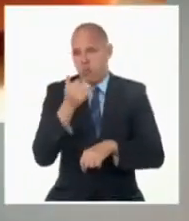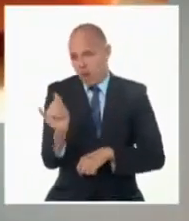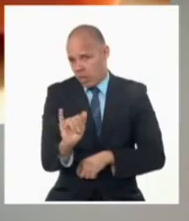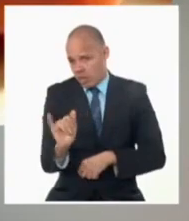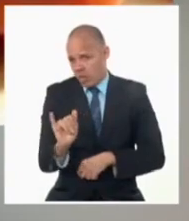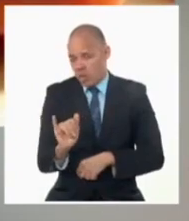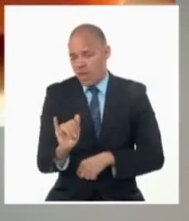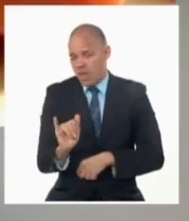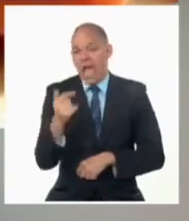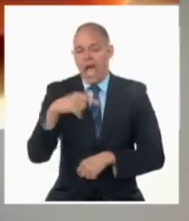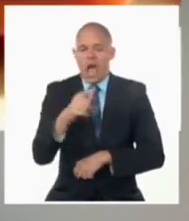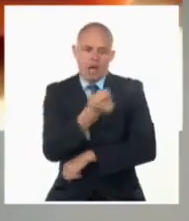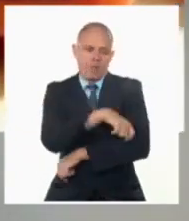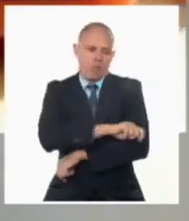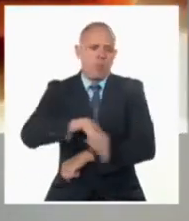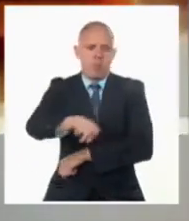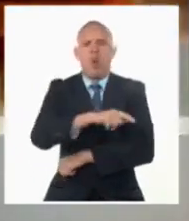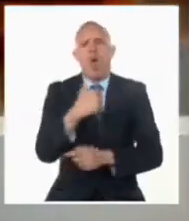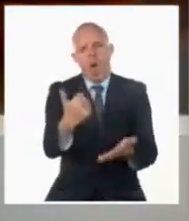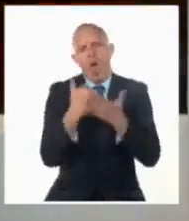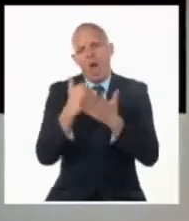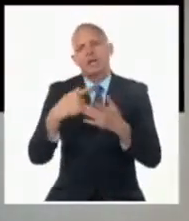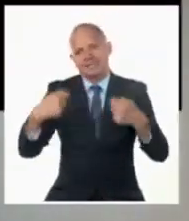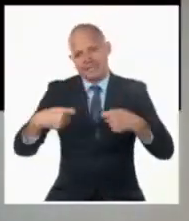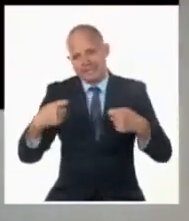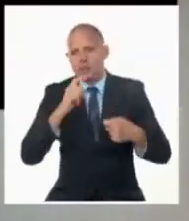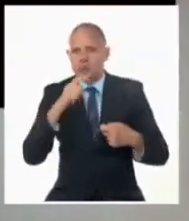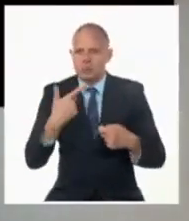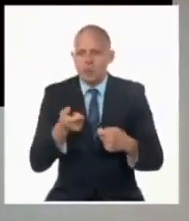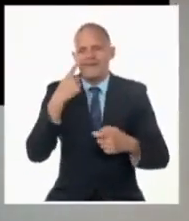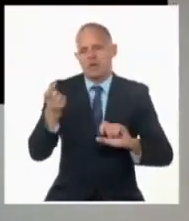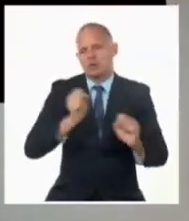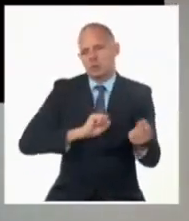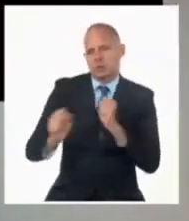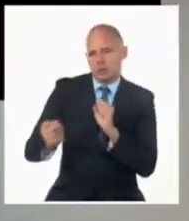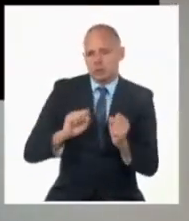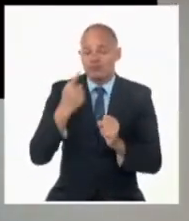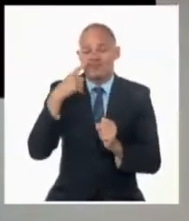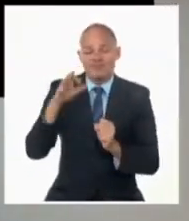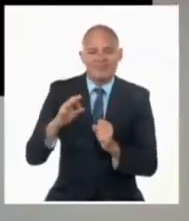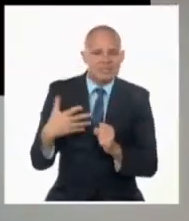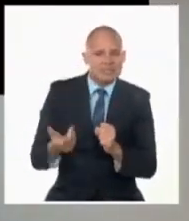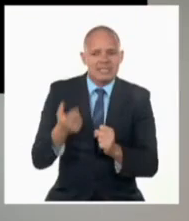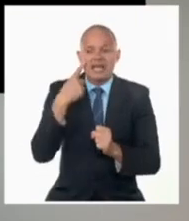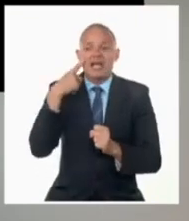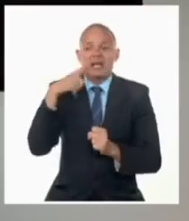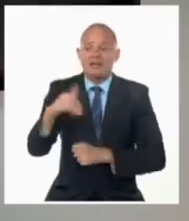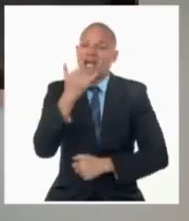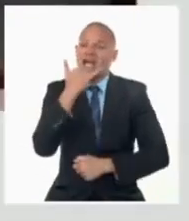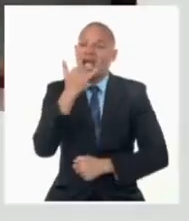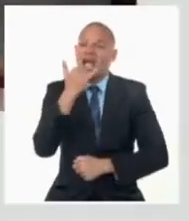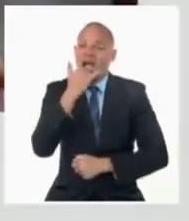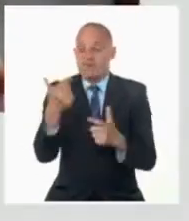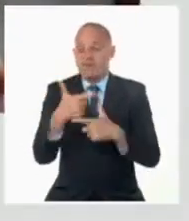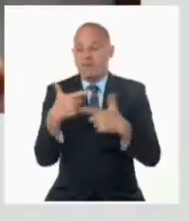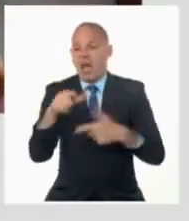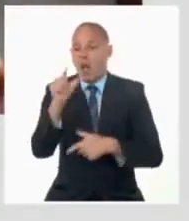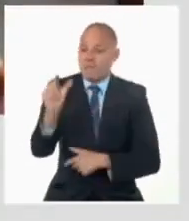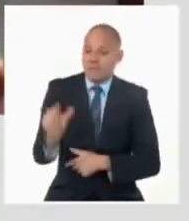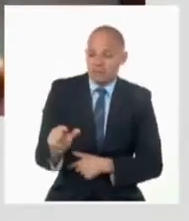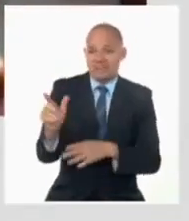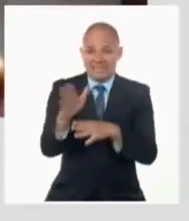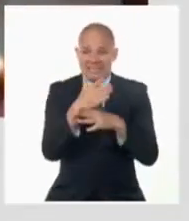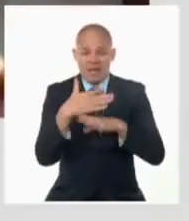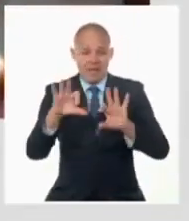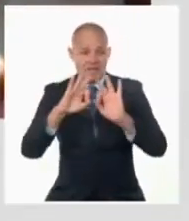población contribuya al enfrentamiento de este tipo de conducta con el fin de prever sus efectos dañinos en la persona, la